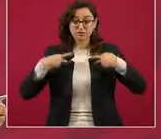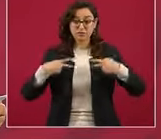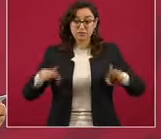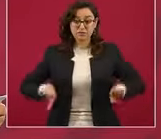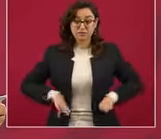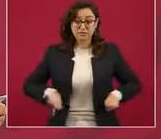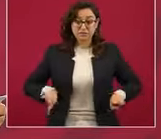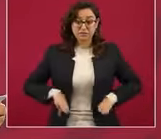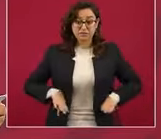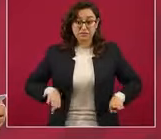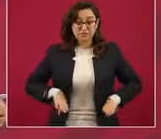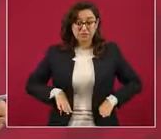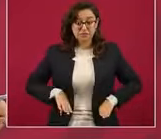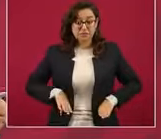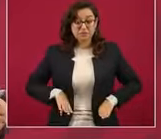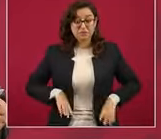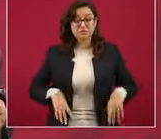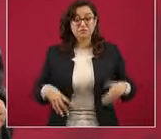la idea